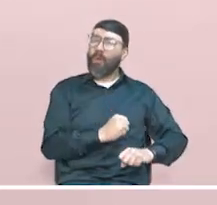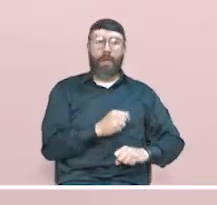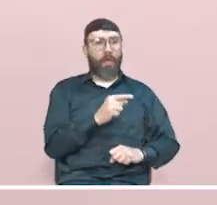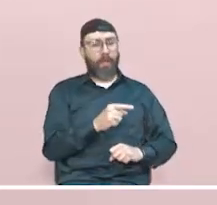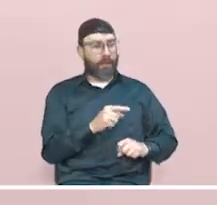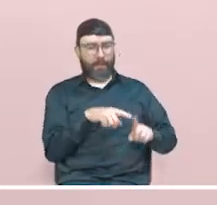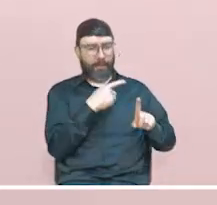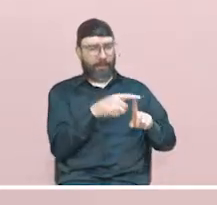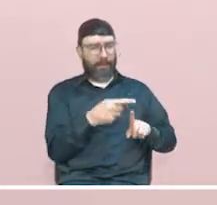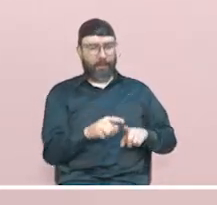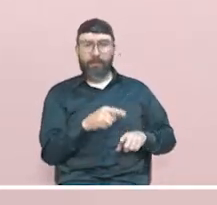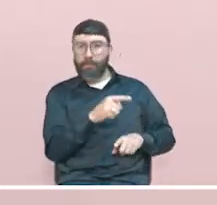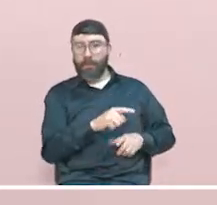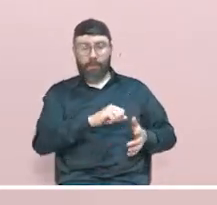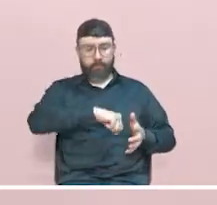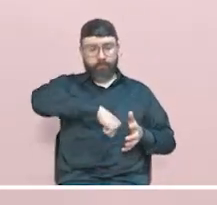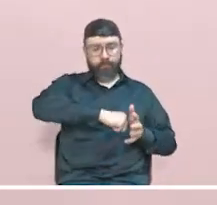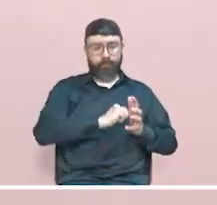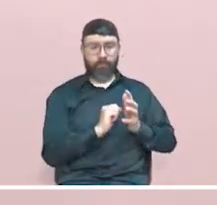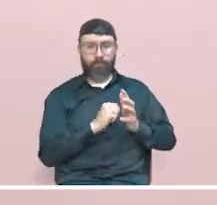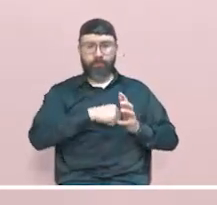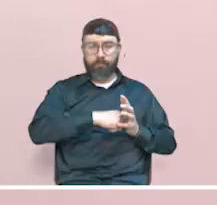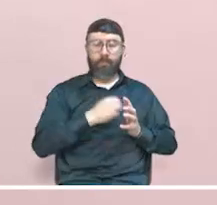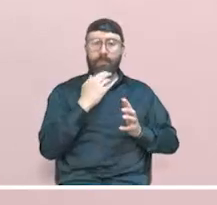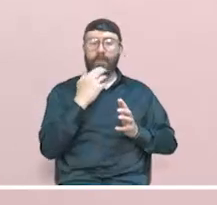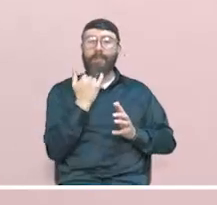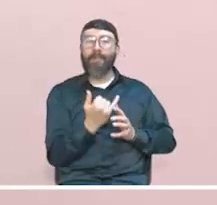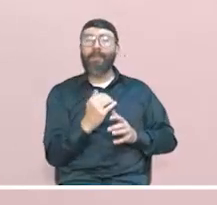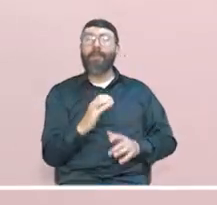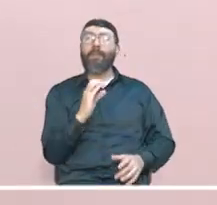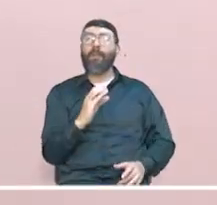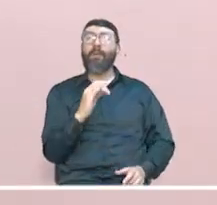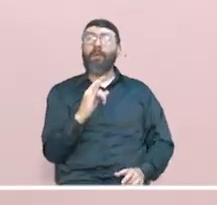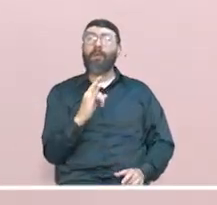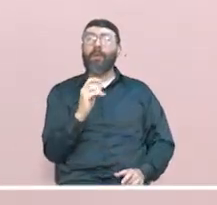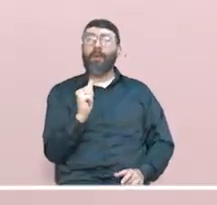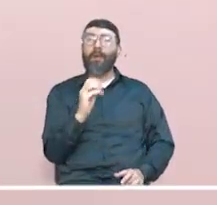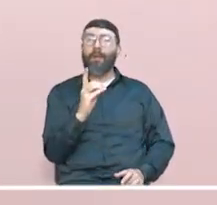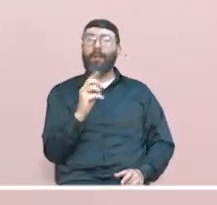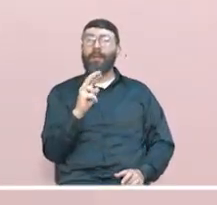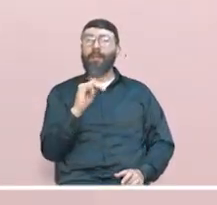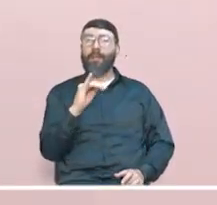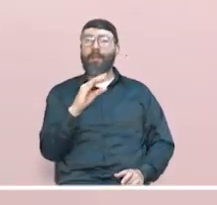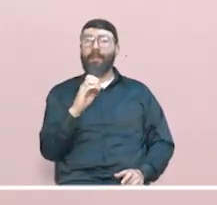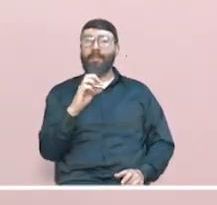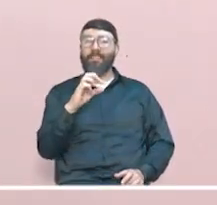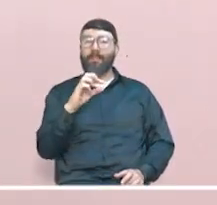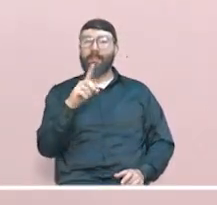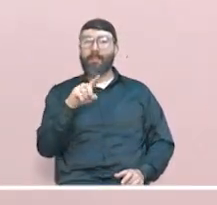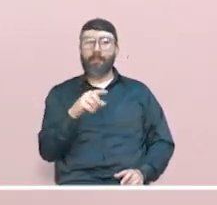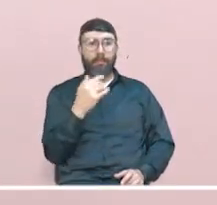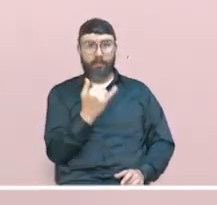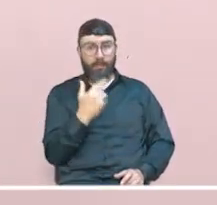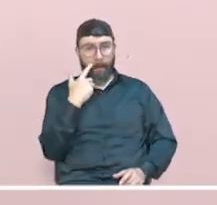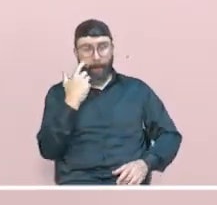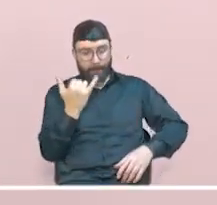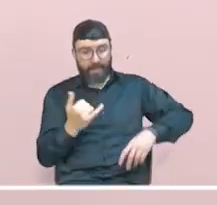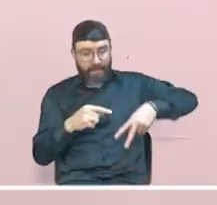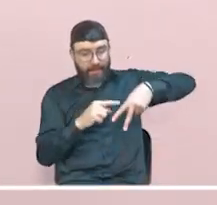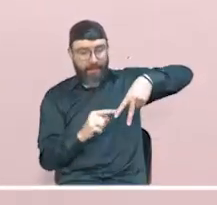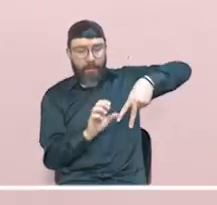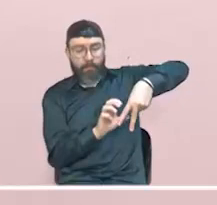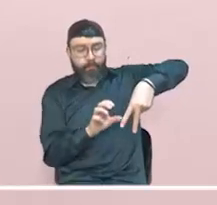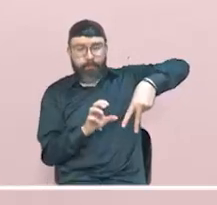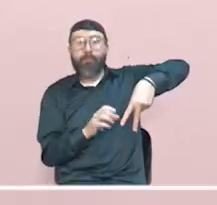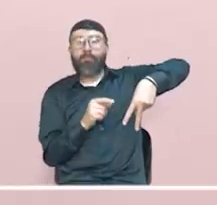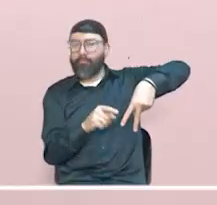que estabilizan la rodilla, sobre todo el cuádriceps, que es el músculo más potente del organismo. Y a partir de acá, pues hay